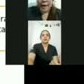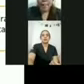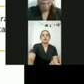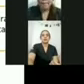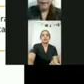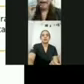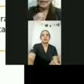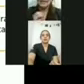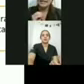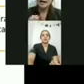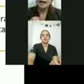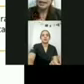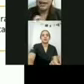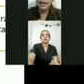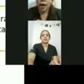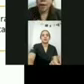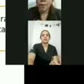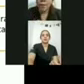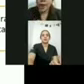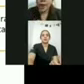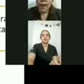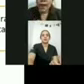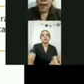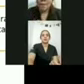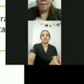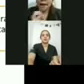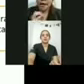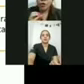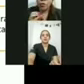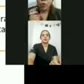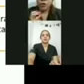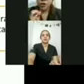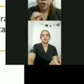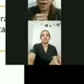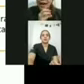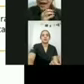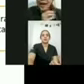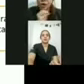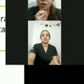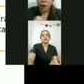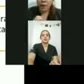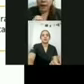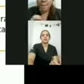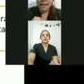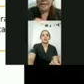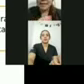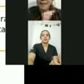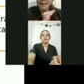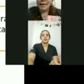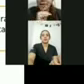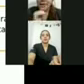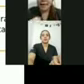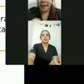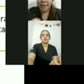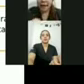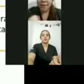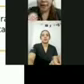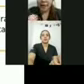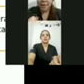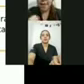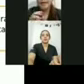que en esta lengua va su proceso de lectura va a ser de derecha a